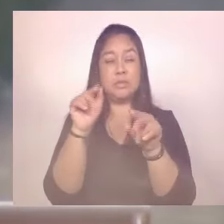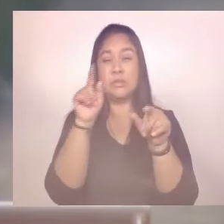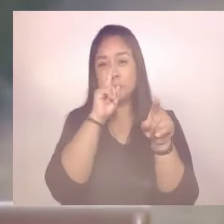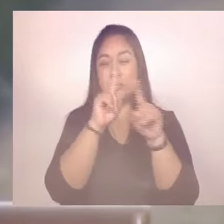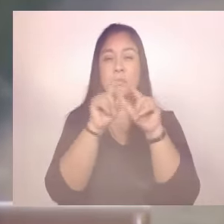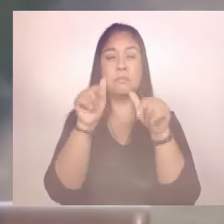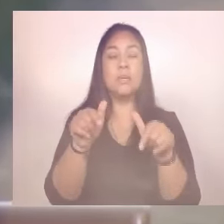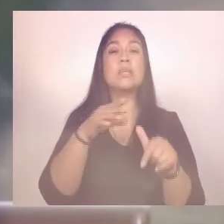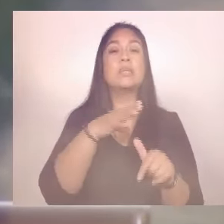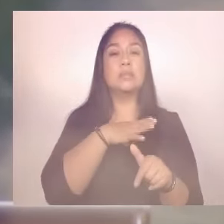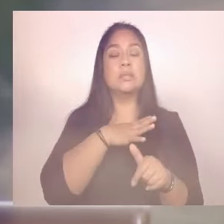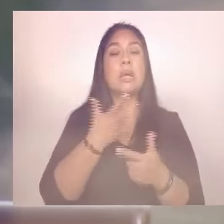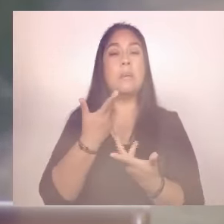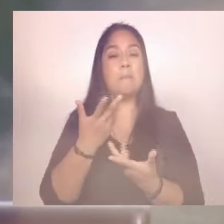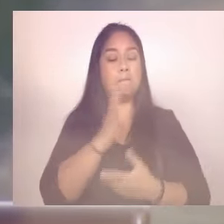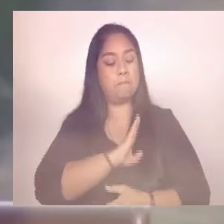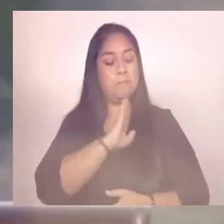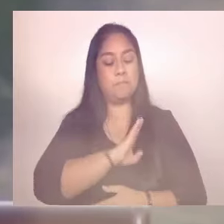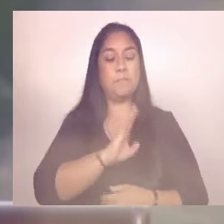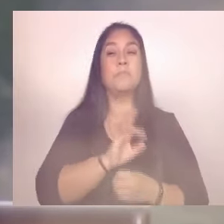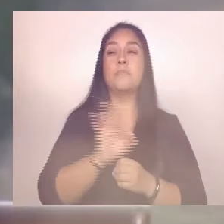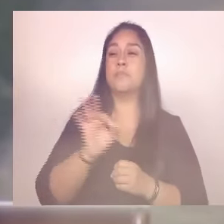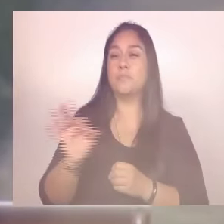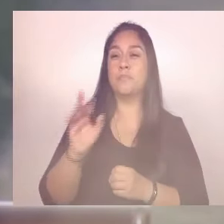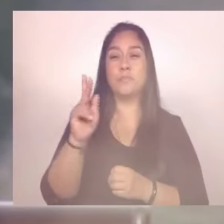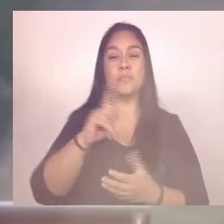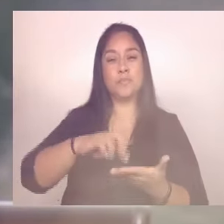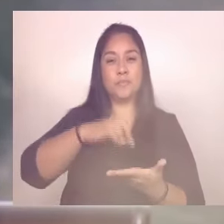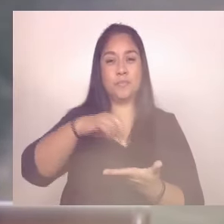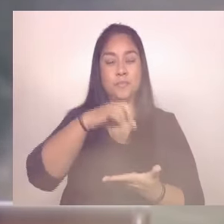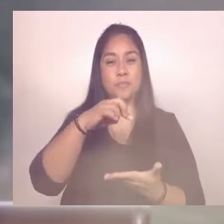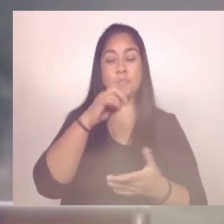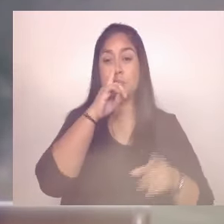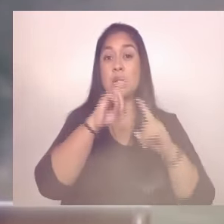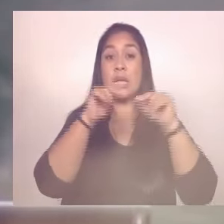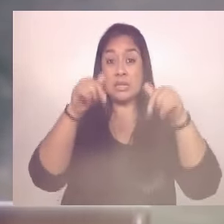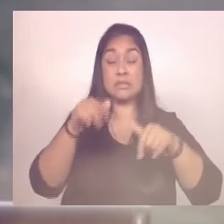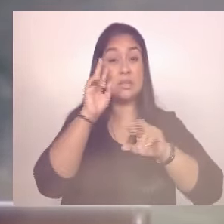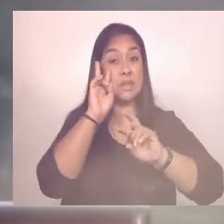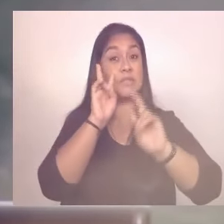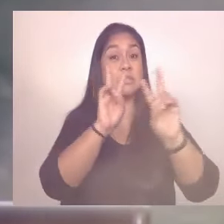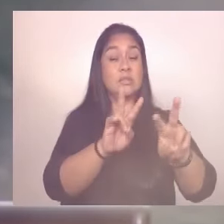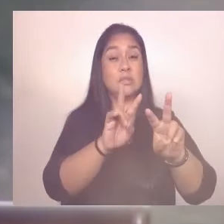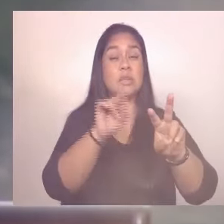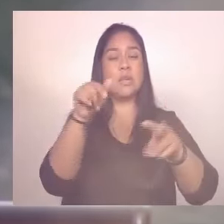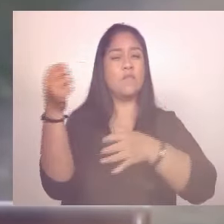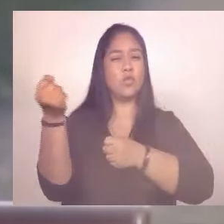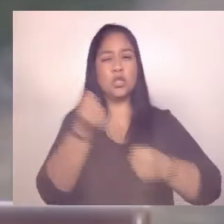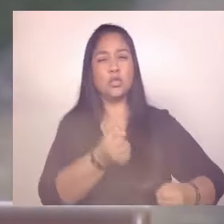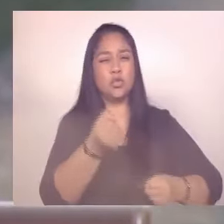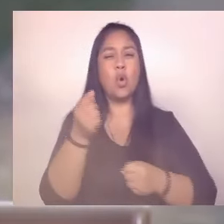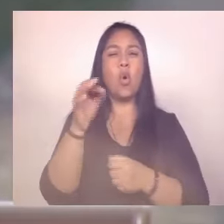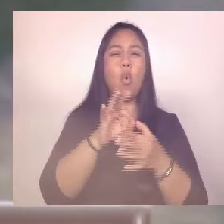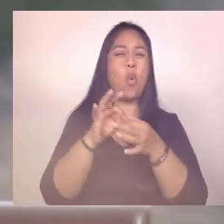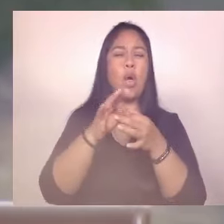para el bienestar de nuestros pueblos y nuestras naciones. Esta era la visión de quienes fundaron